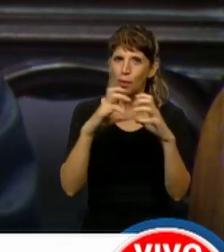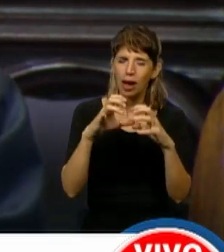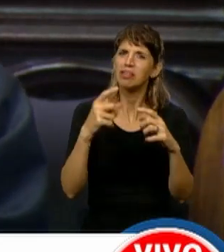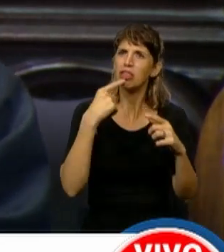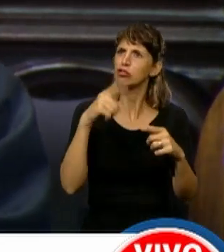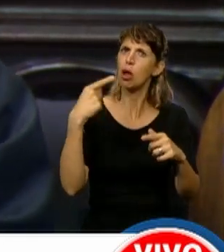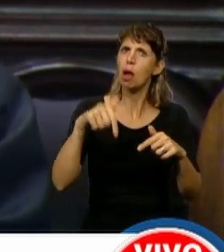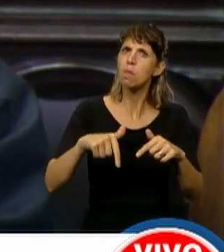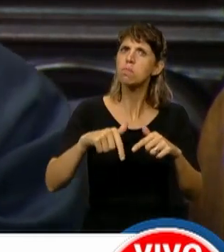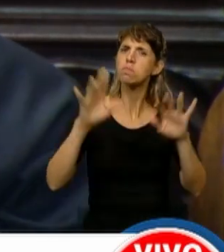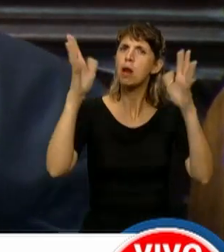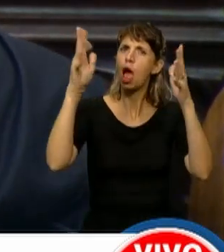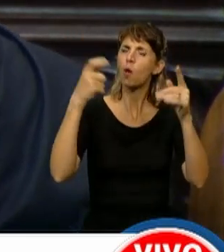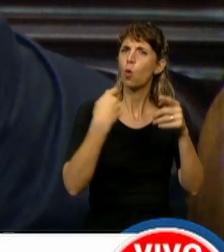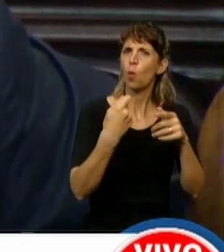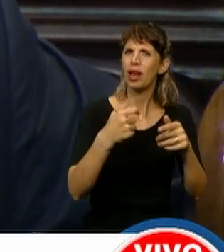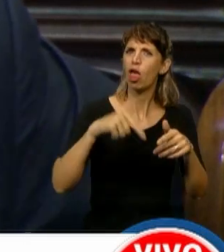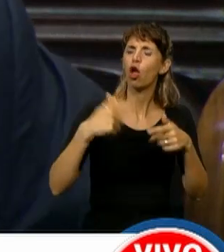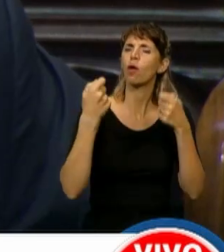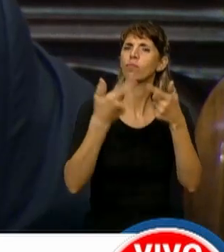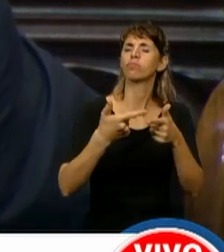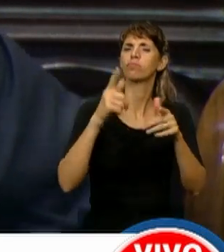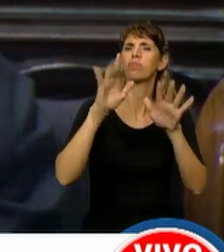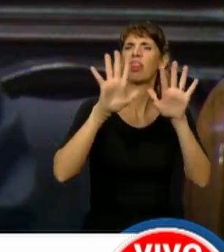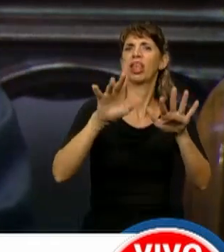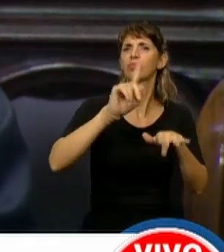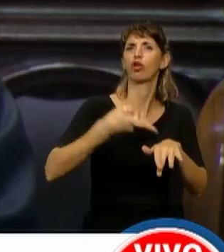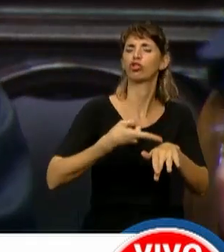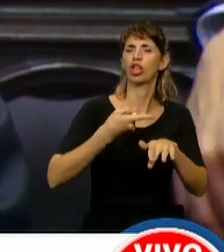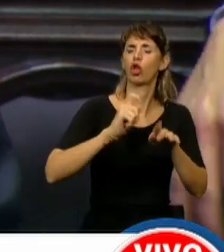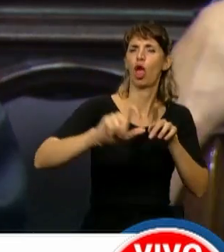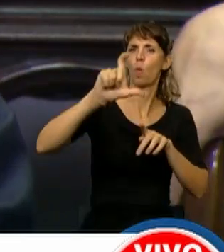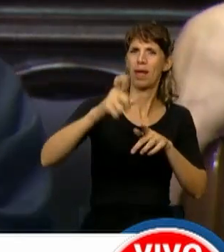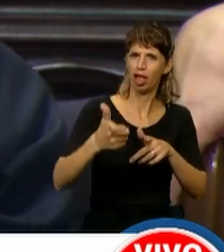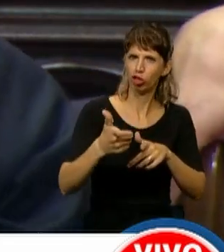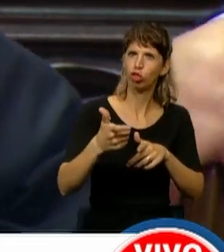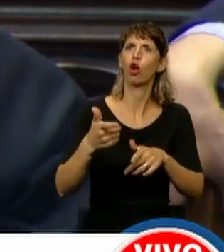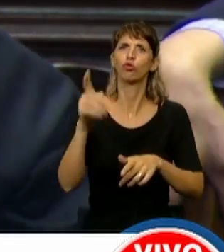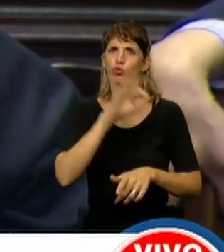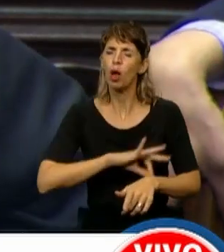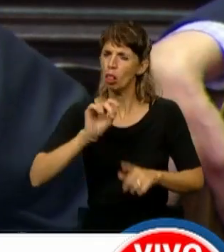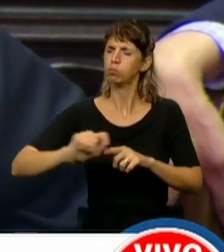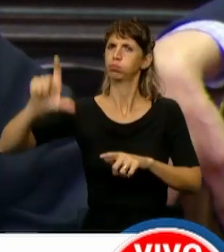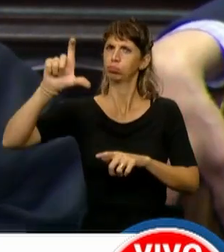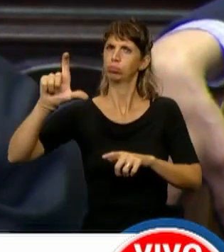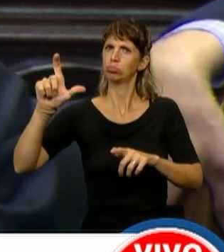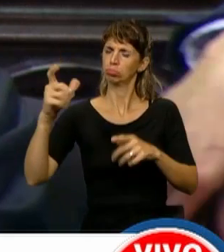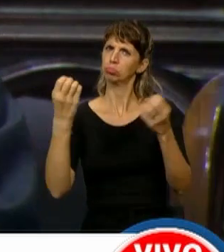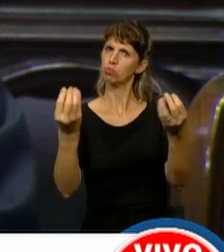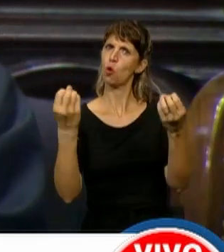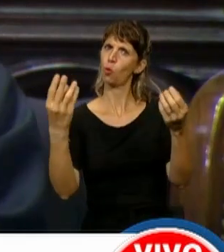jubilados muy bien con el 10% de aumento real, que está creciendo el salario. La verdad,